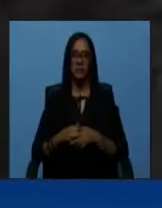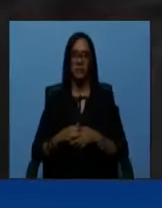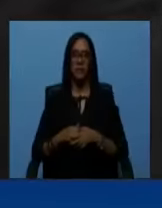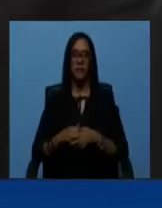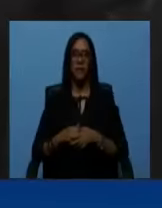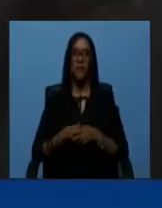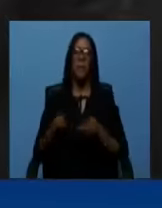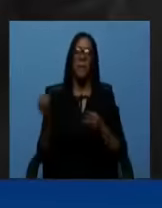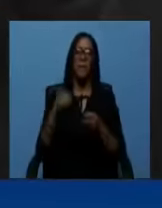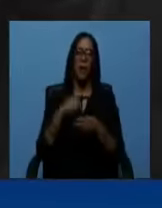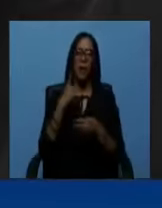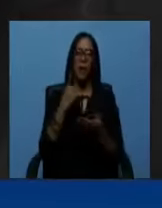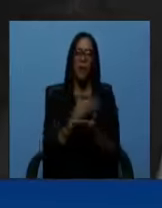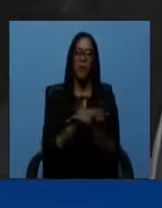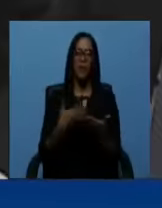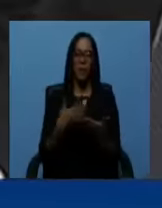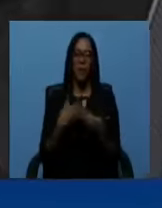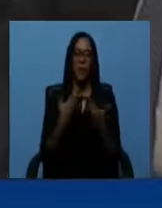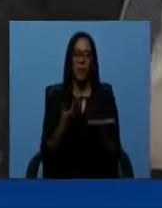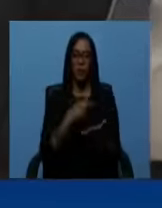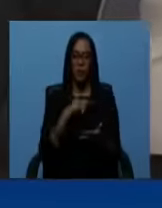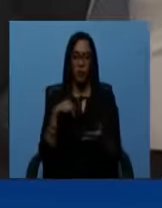Más 1.000.000 que vamos a dar nosotros.